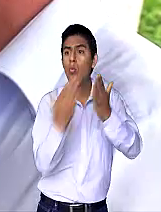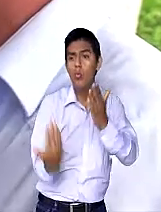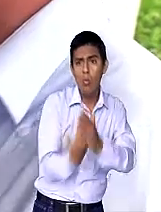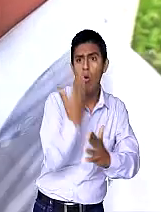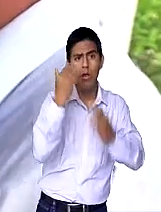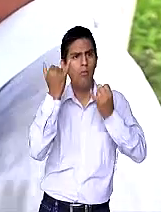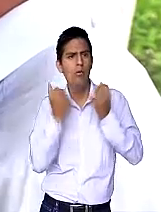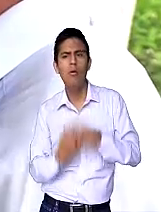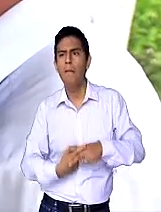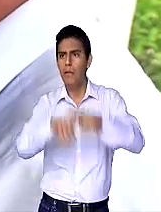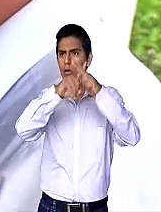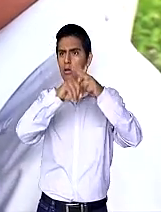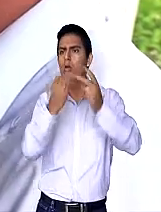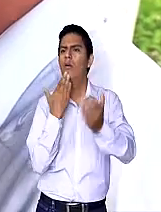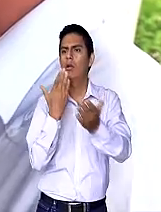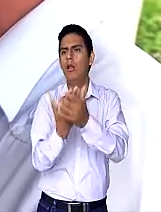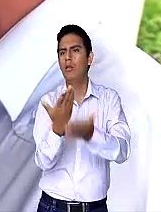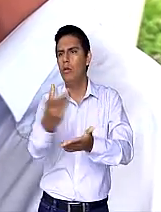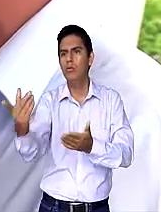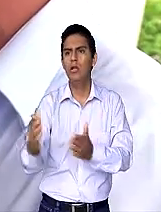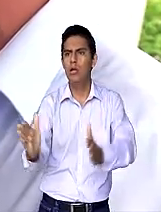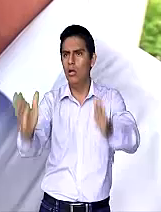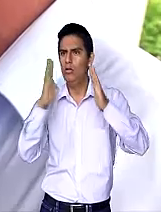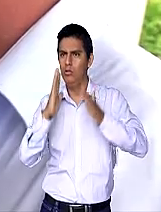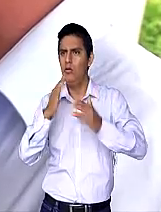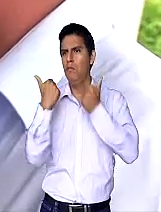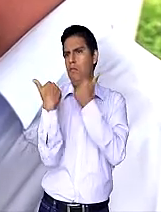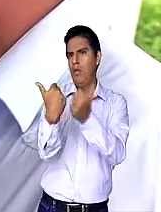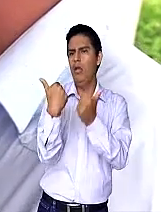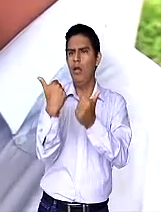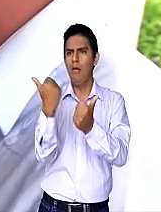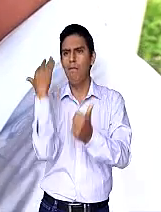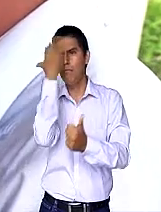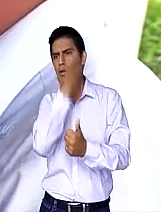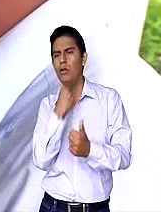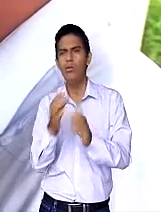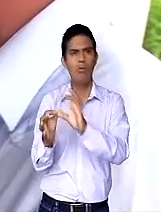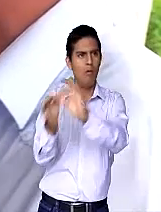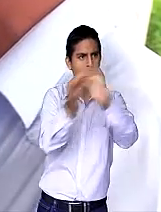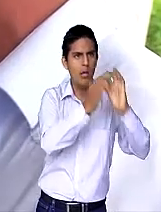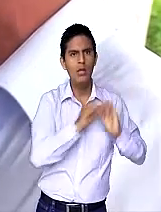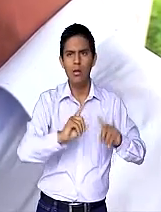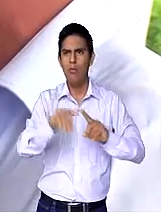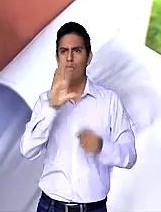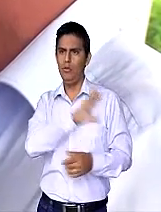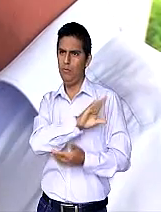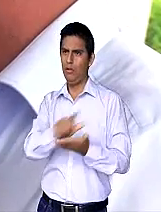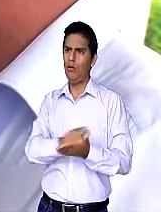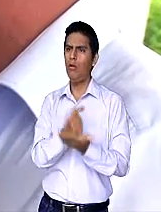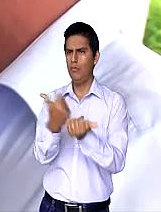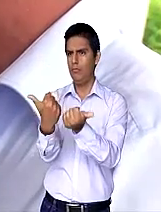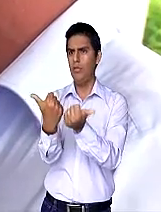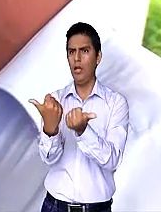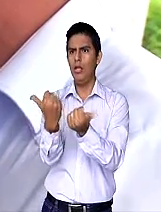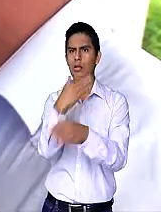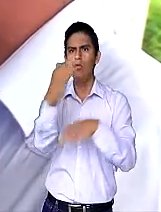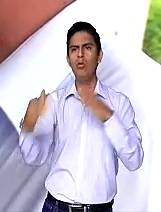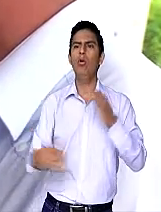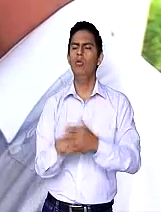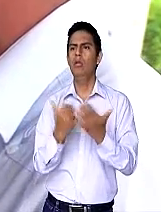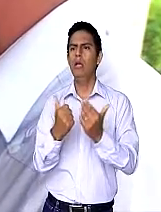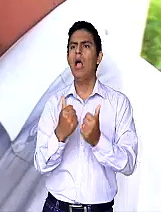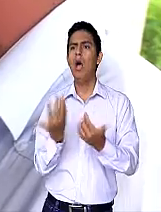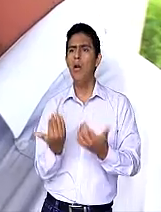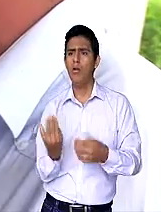inicio, gracias a ustedes por esa predisposición, compañeros del ilustre municipio, en poner